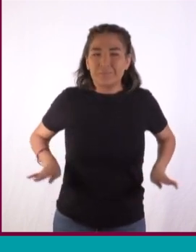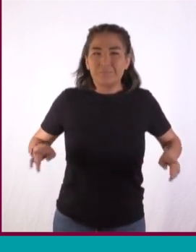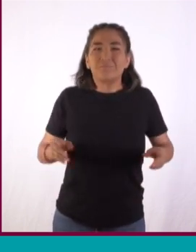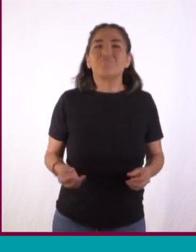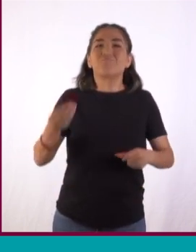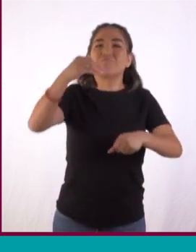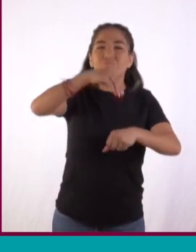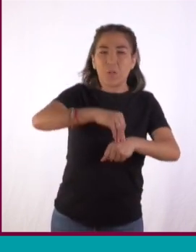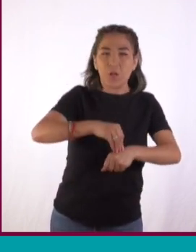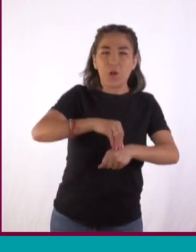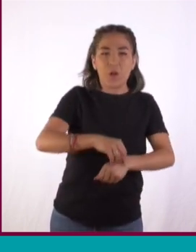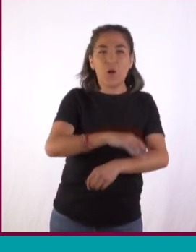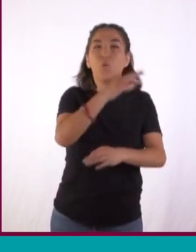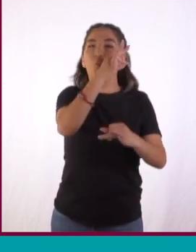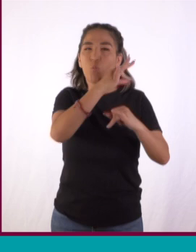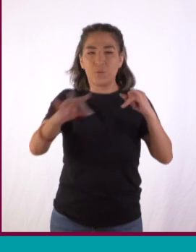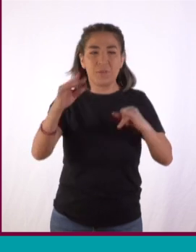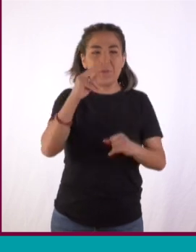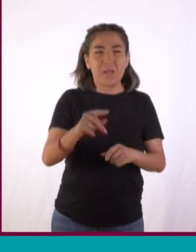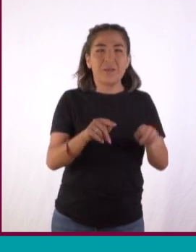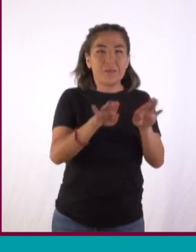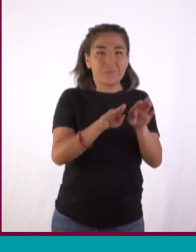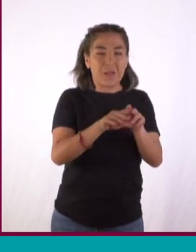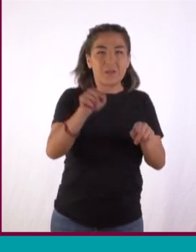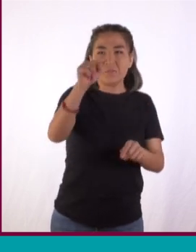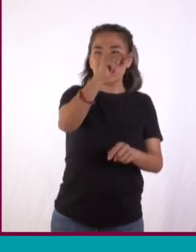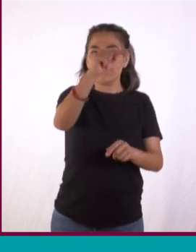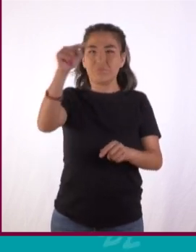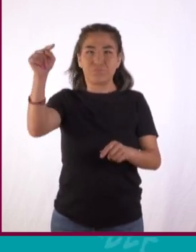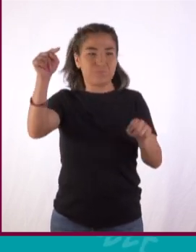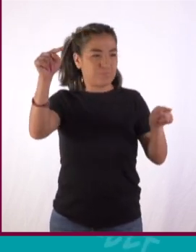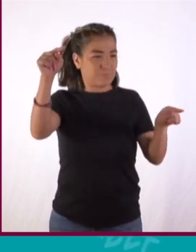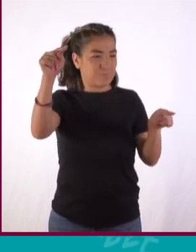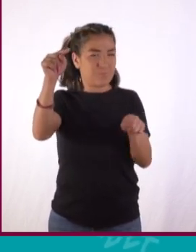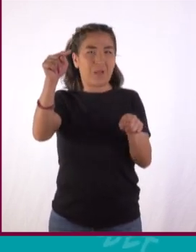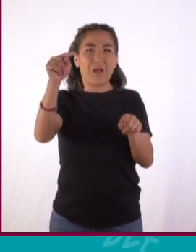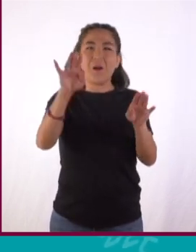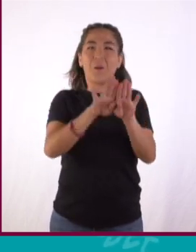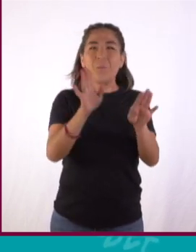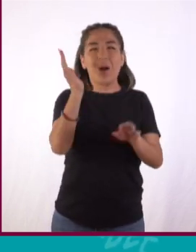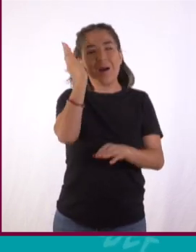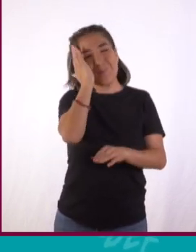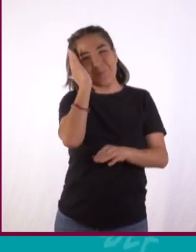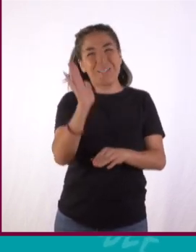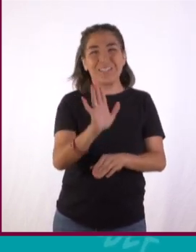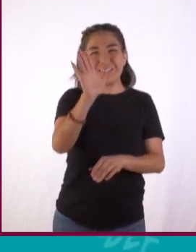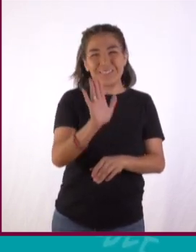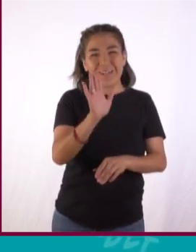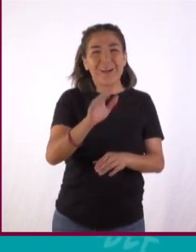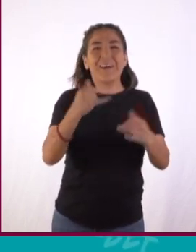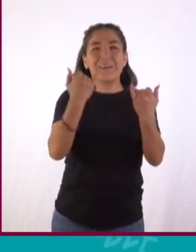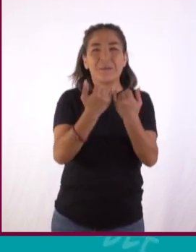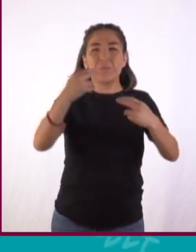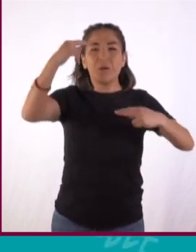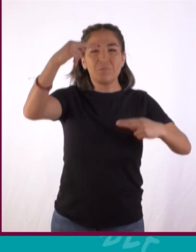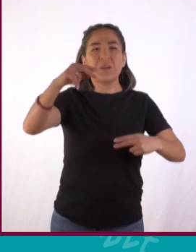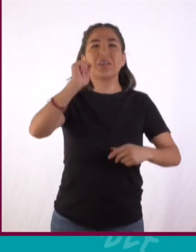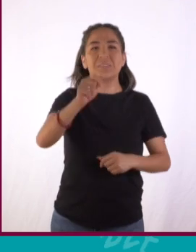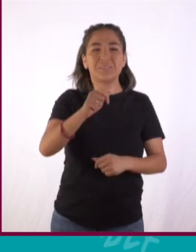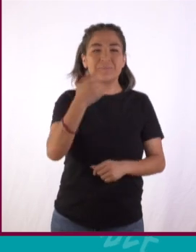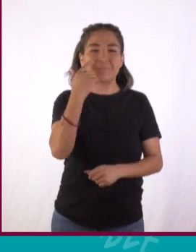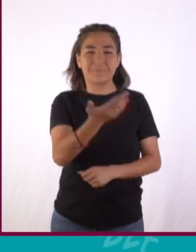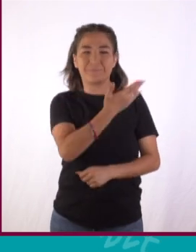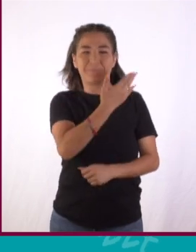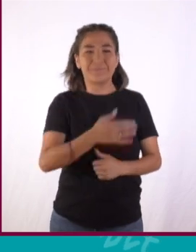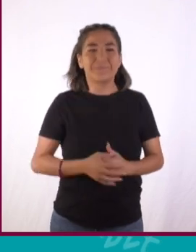es proporcional. Finalmente vemos cómo esa recta se acuesta, por decirlo de alguna manera. De allí que a este punto se